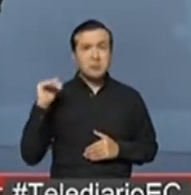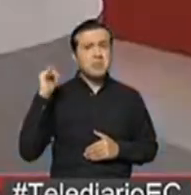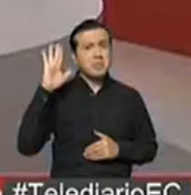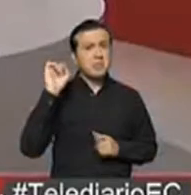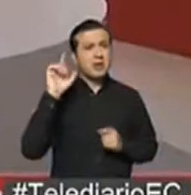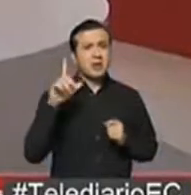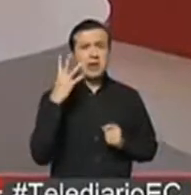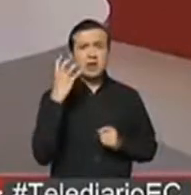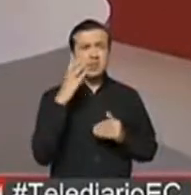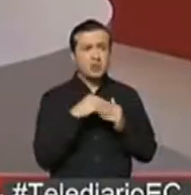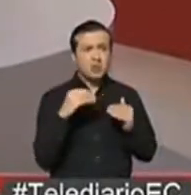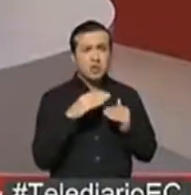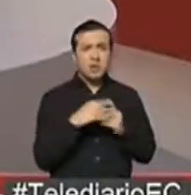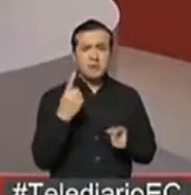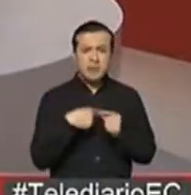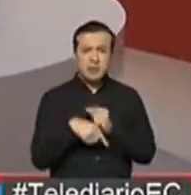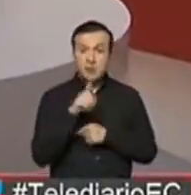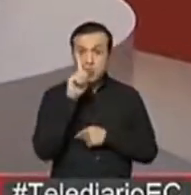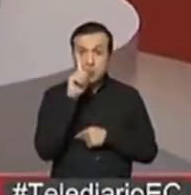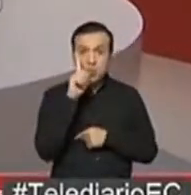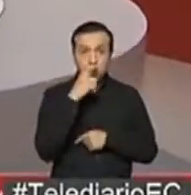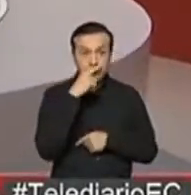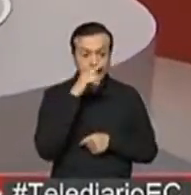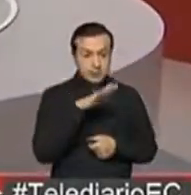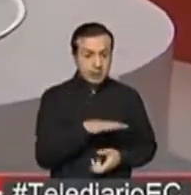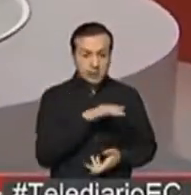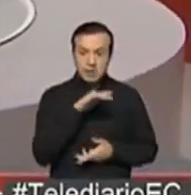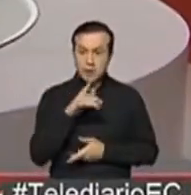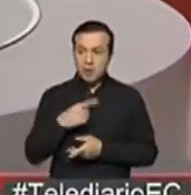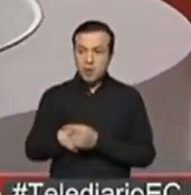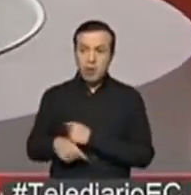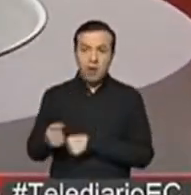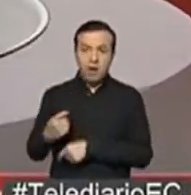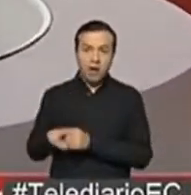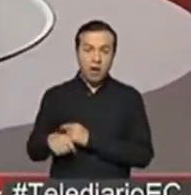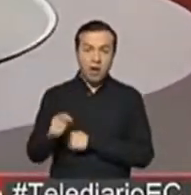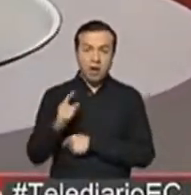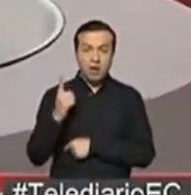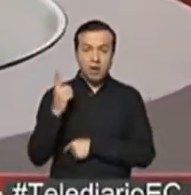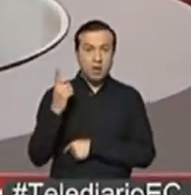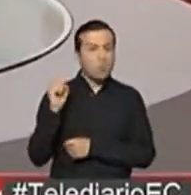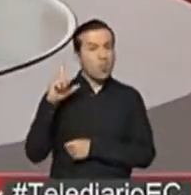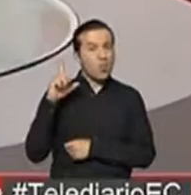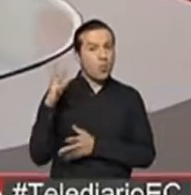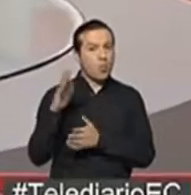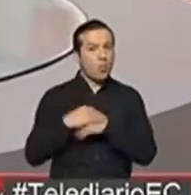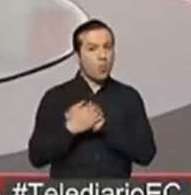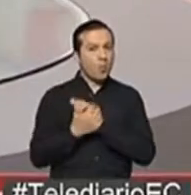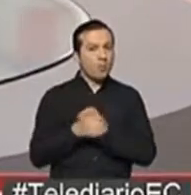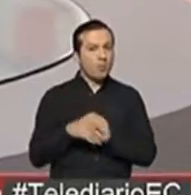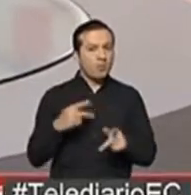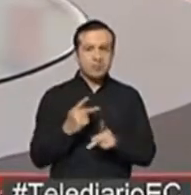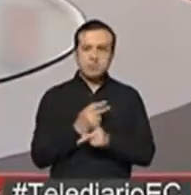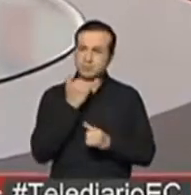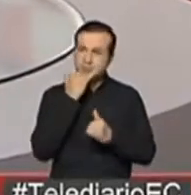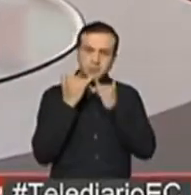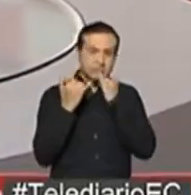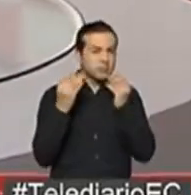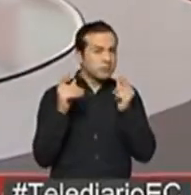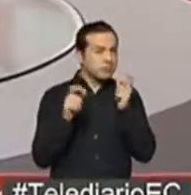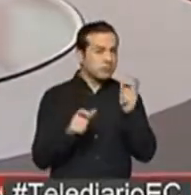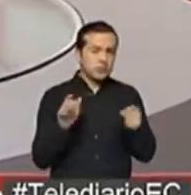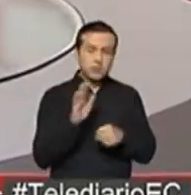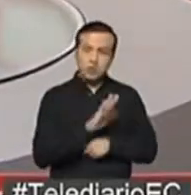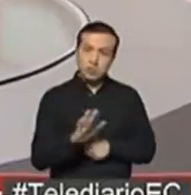más de 14 dólares al pasar un solo tanque a rentabilidad comer contrabanda para ellos entonces des modus vivendi de mucha gente